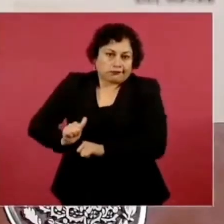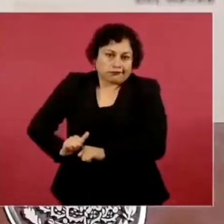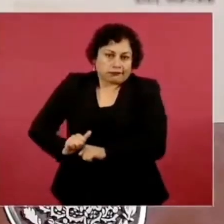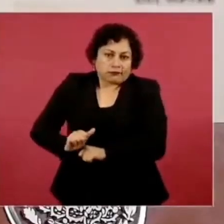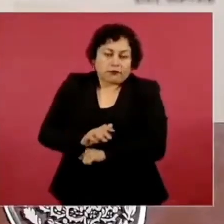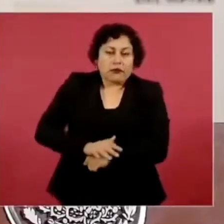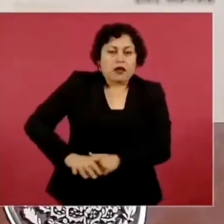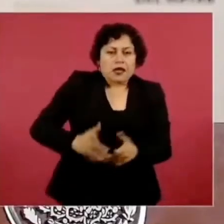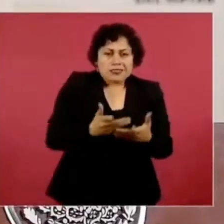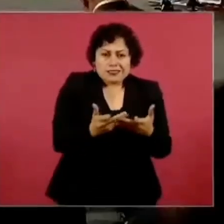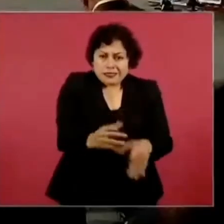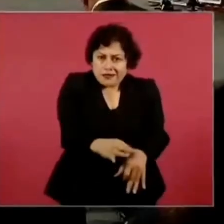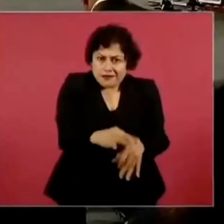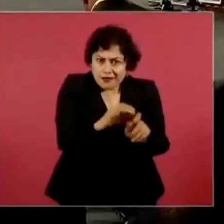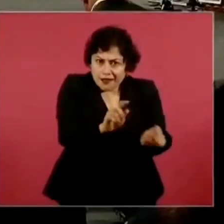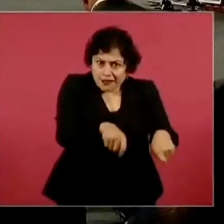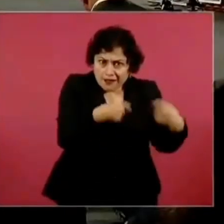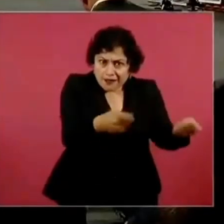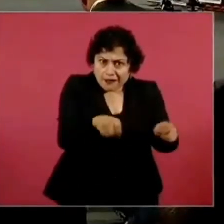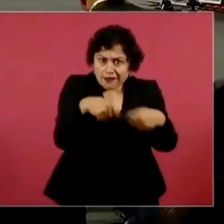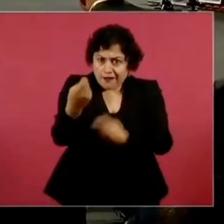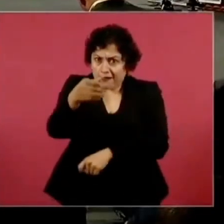Porque en la revolución